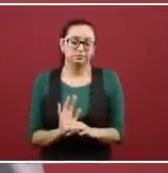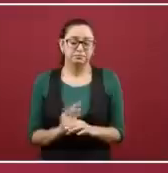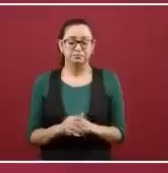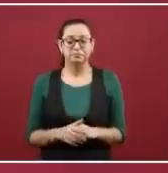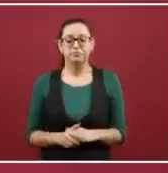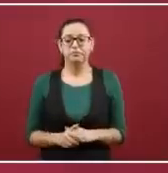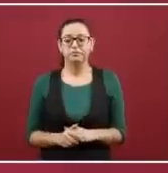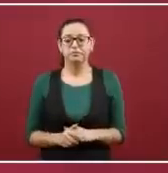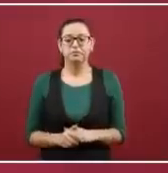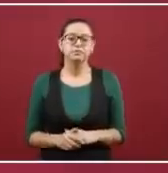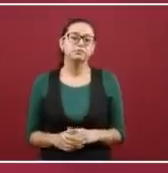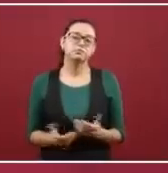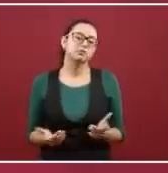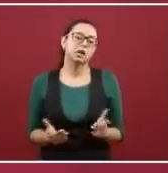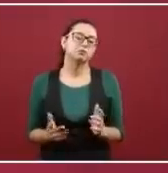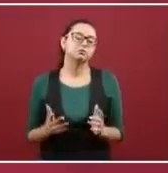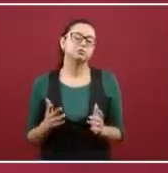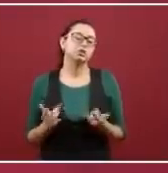es la narrativa